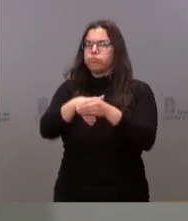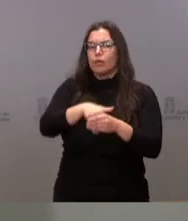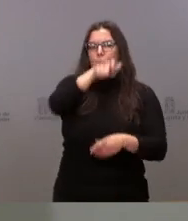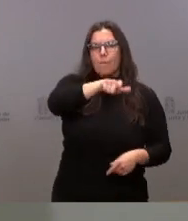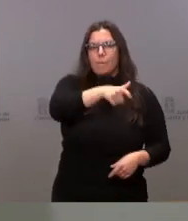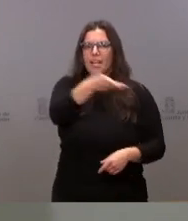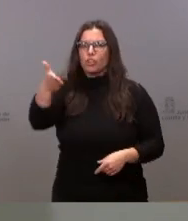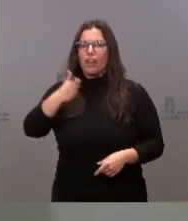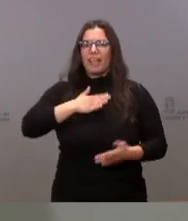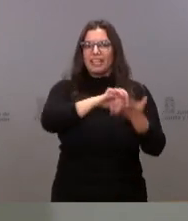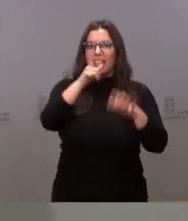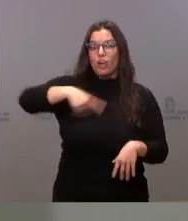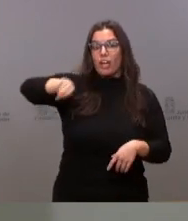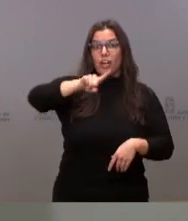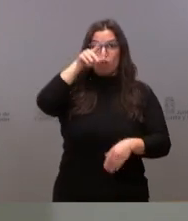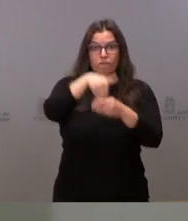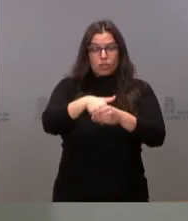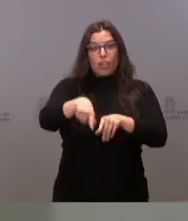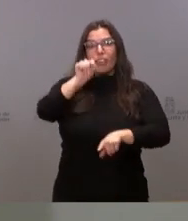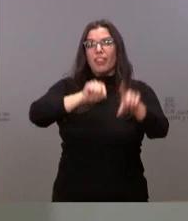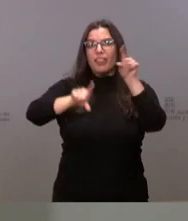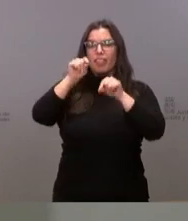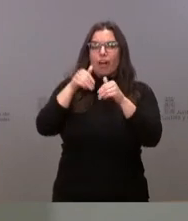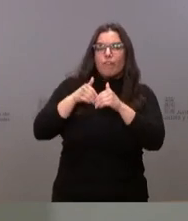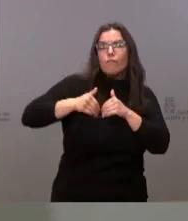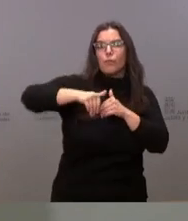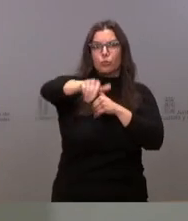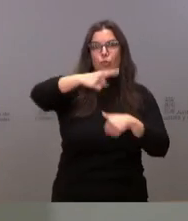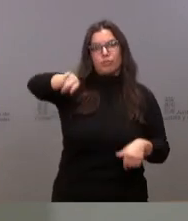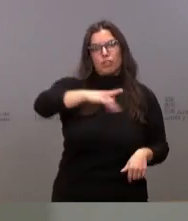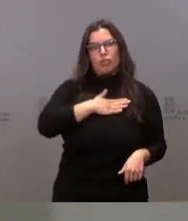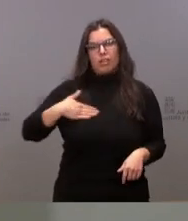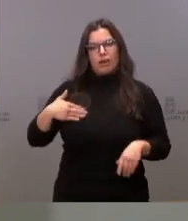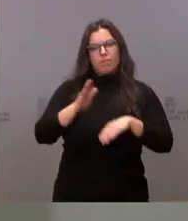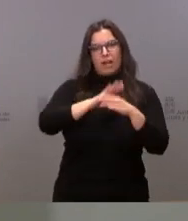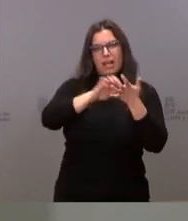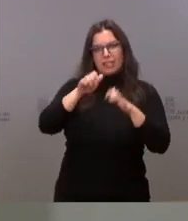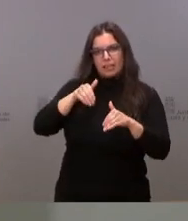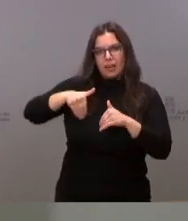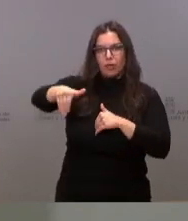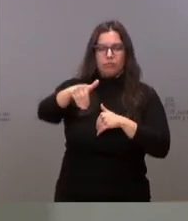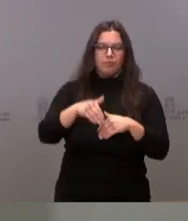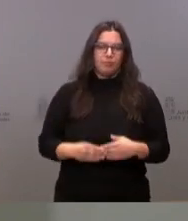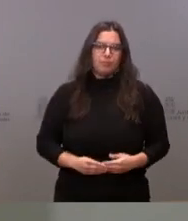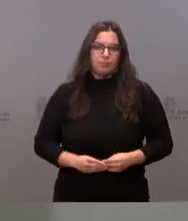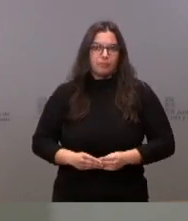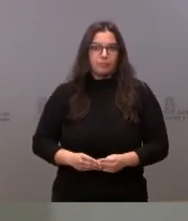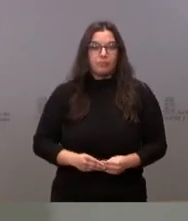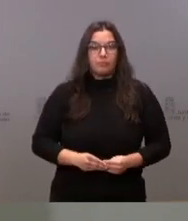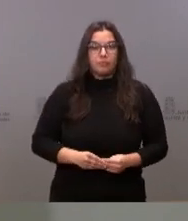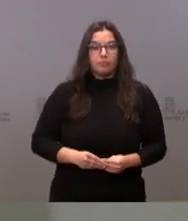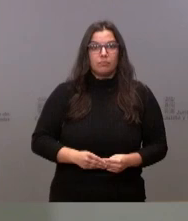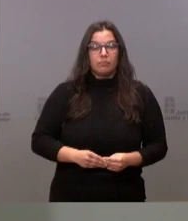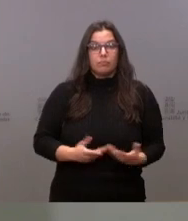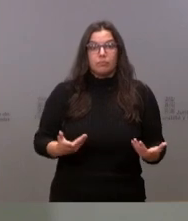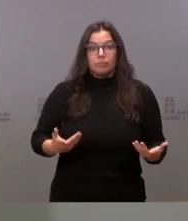que decidan con su voto el futuro que ellos quieren para Castilla y León, para esta tierra. Las opciones